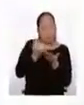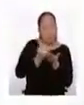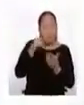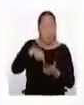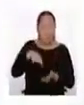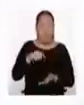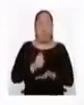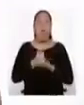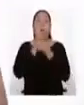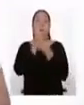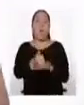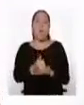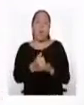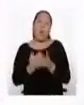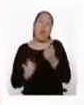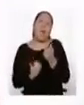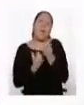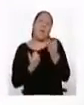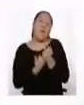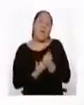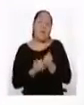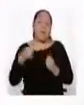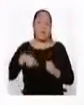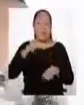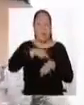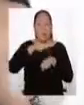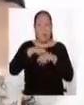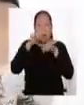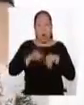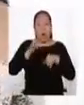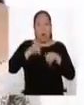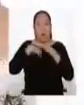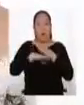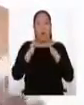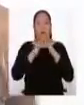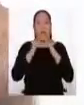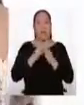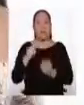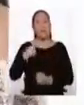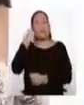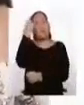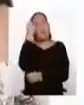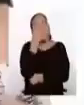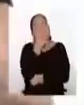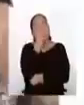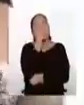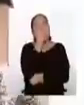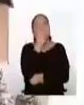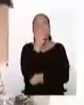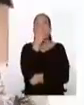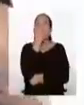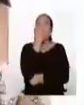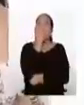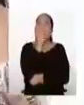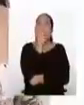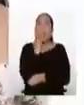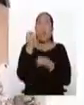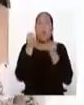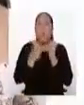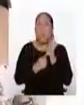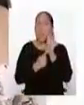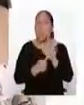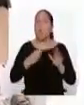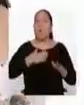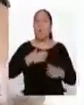darnos soporte, sobre todo en estas épocas que debemos permanecer en casa. He estado pensando qué podría hacer yo para transmitir esa emoción